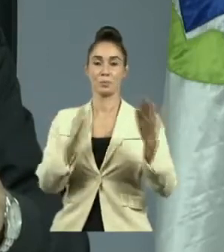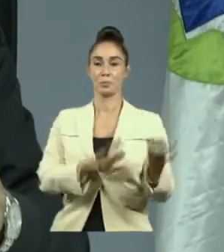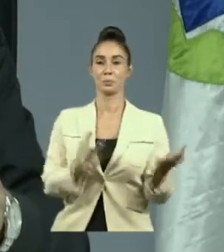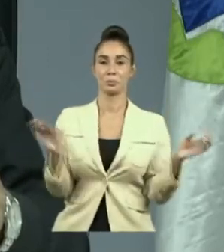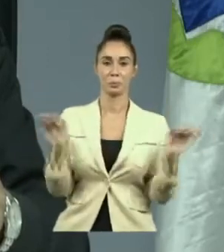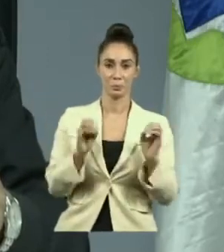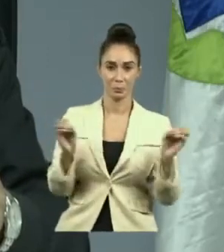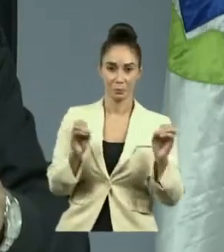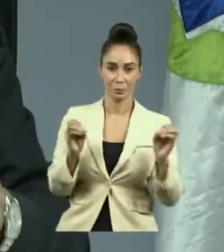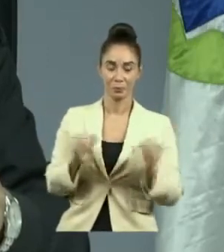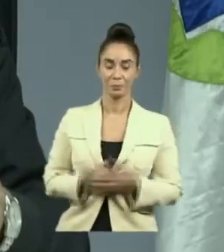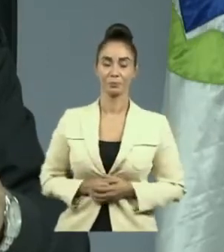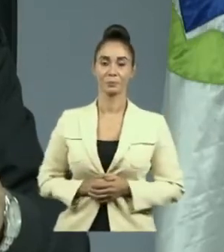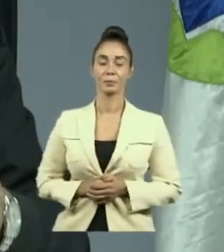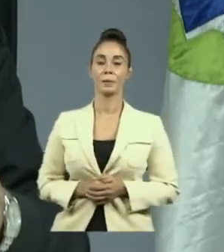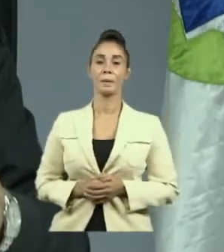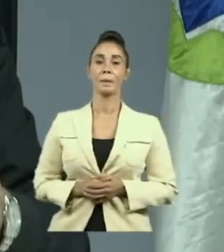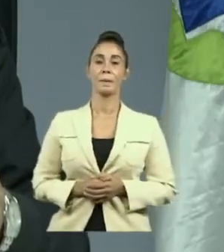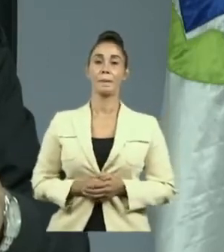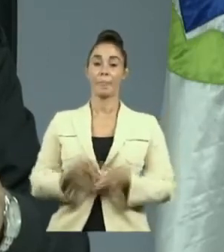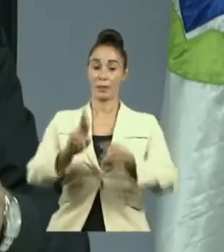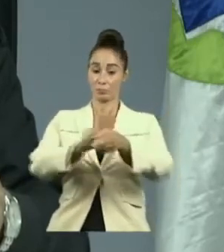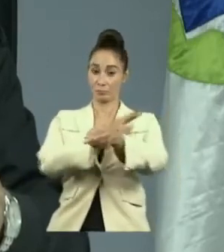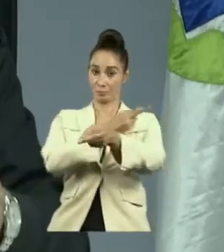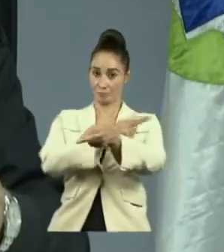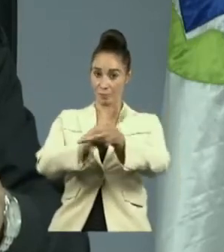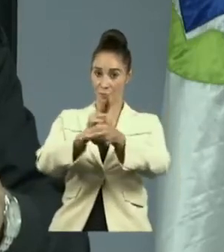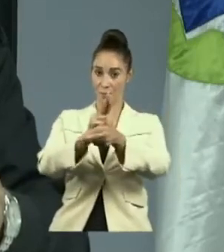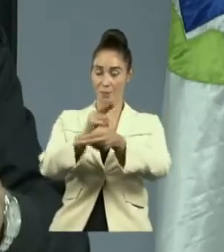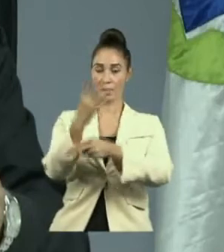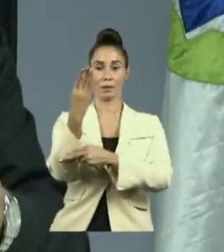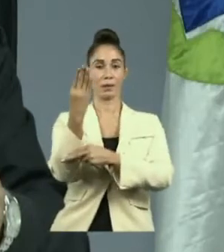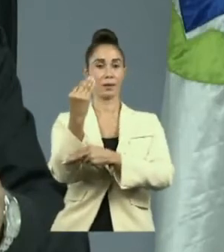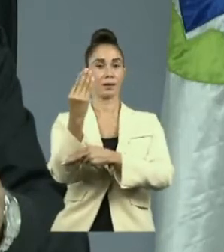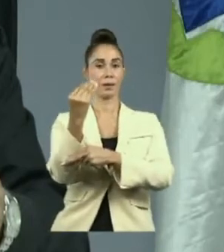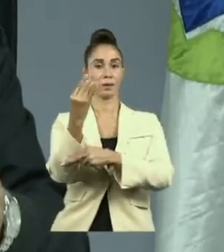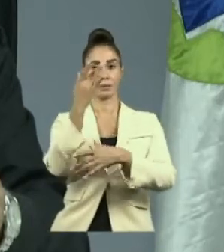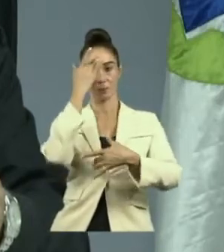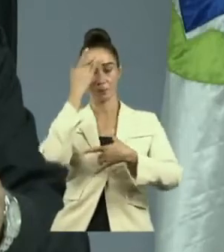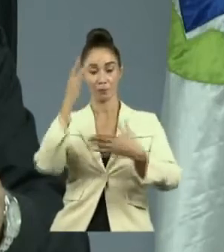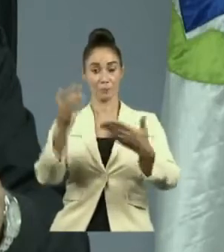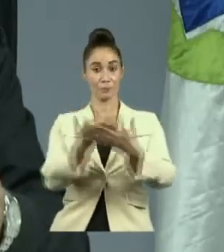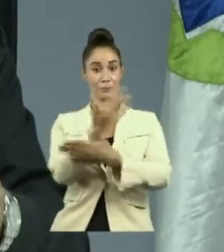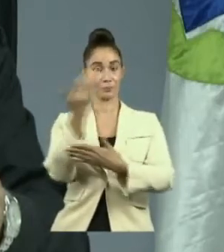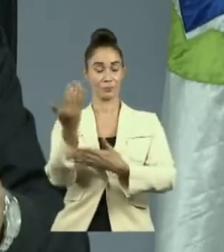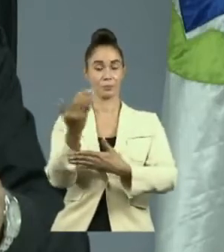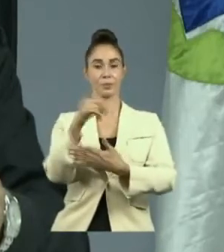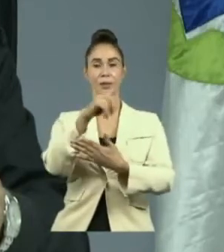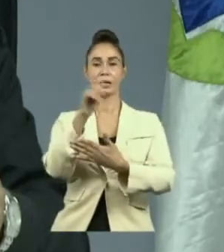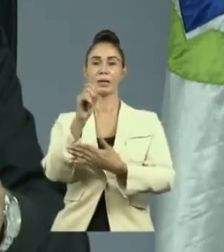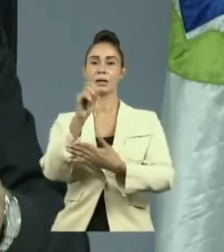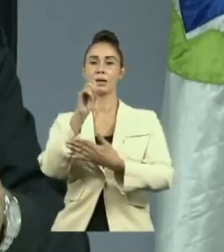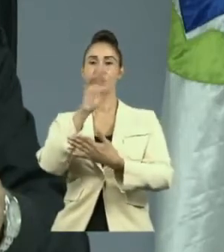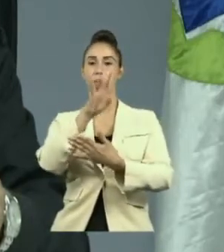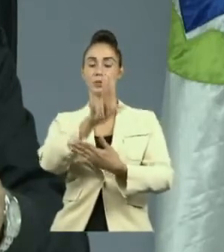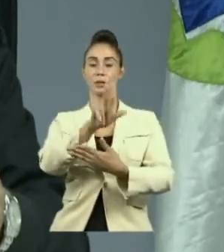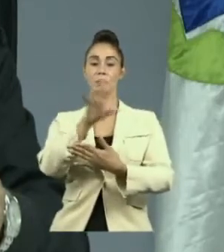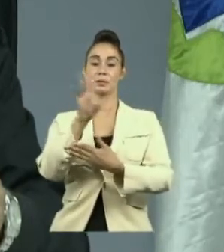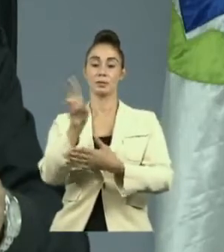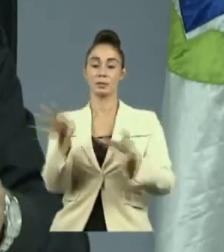fallecimiento la romana 14 casos nuevos 137